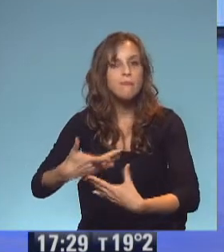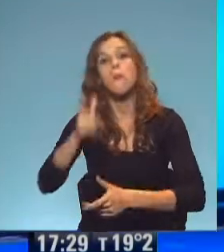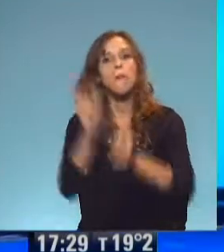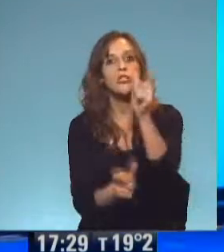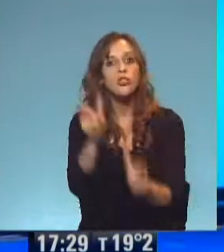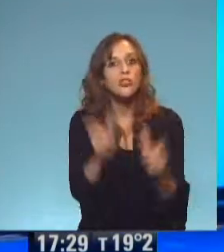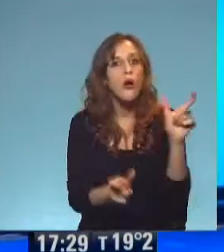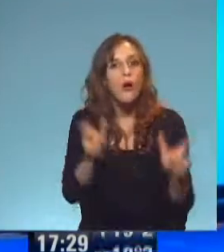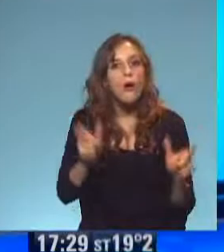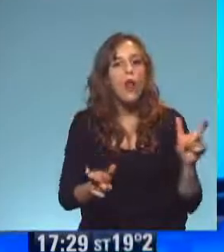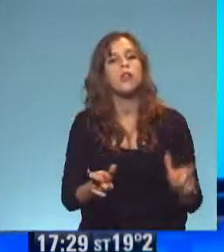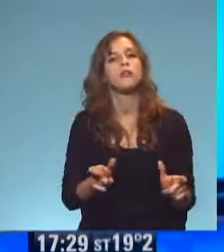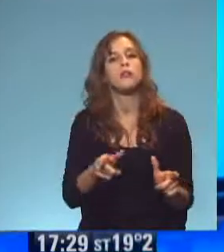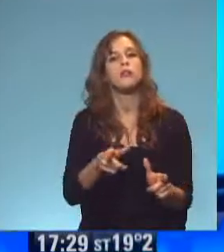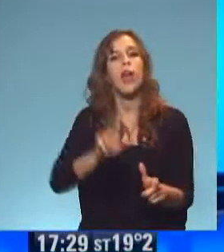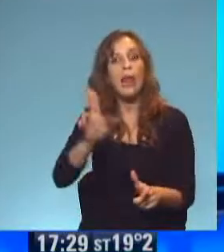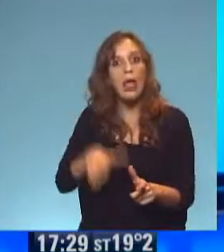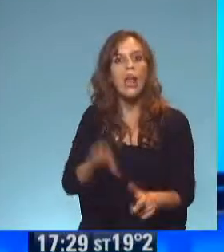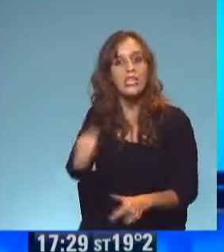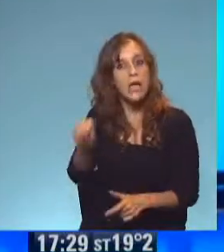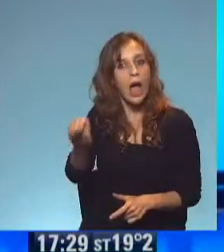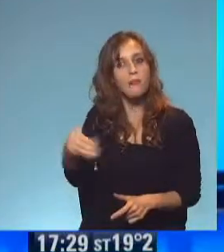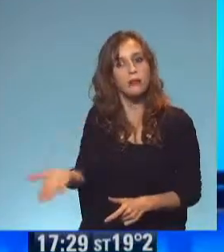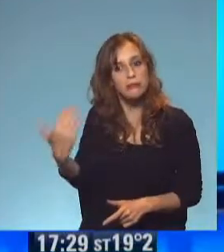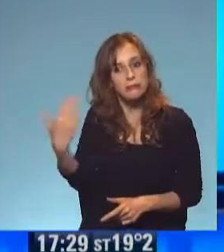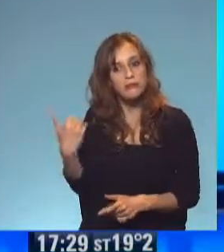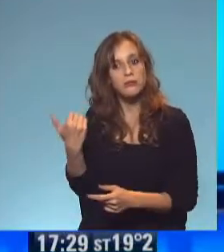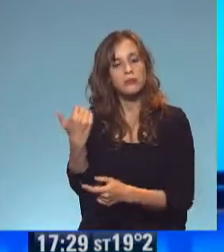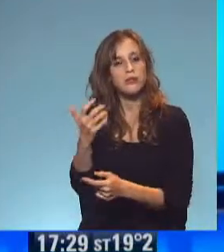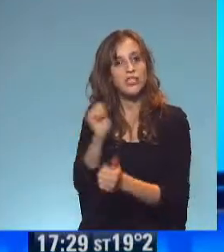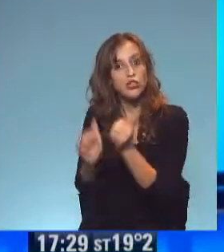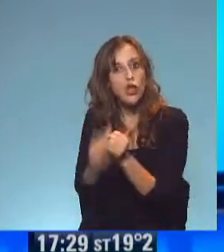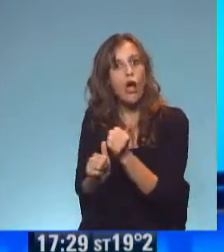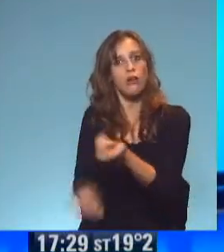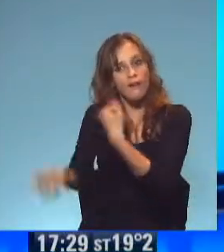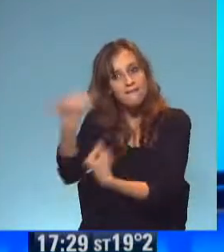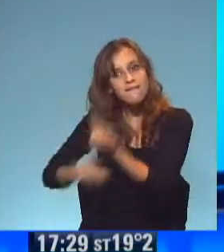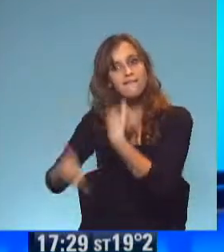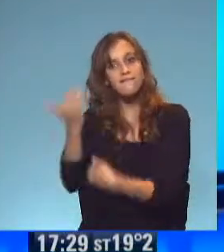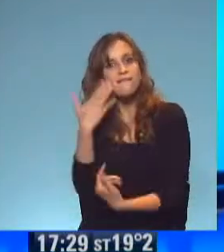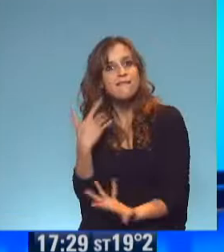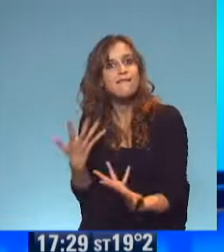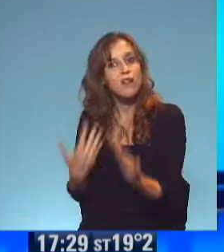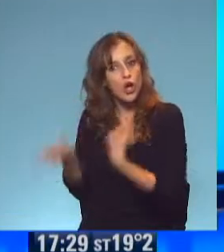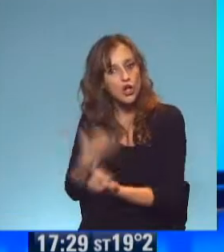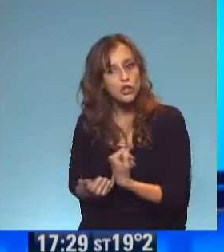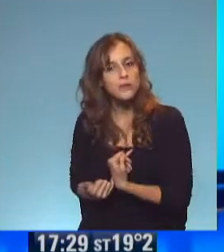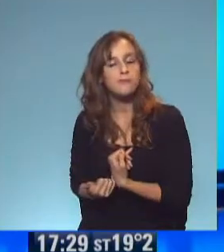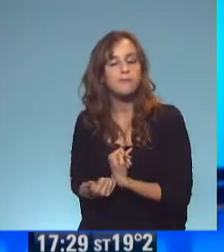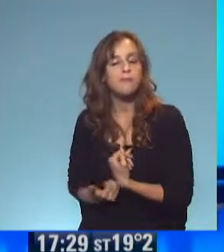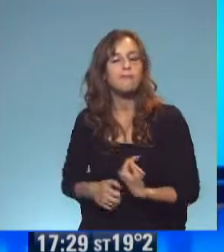pueblos empezaron a llamar a la niña para que les recordara las historias antiguas. Y ella